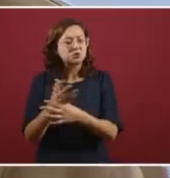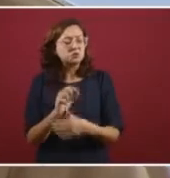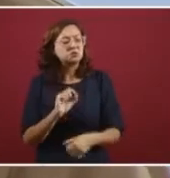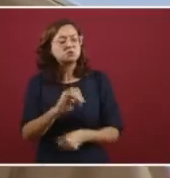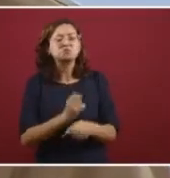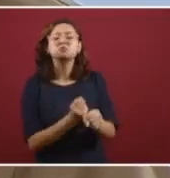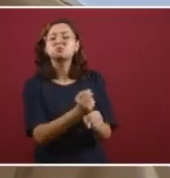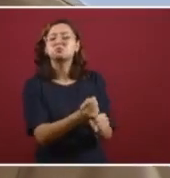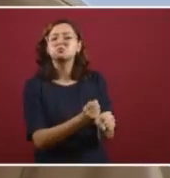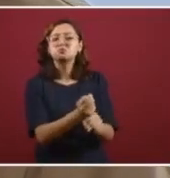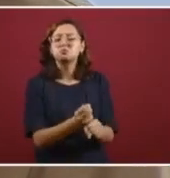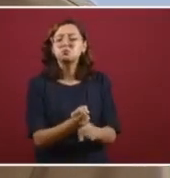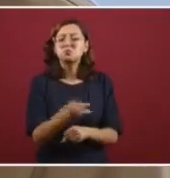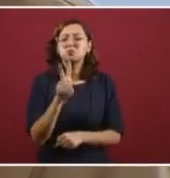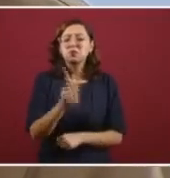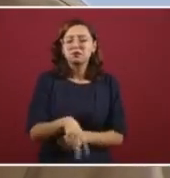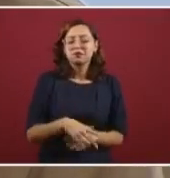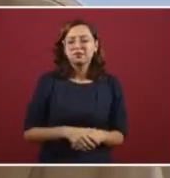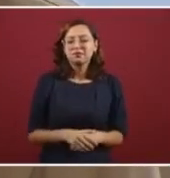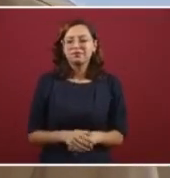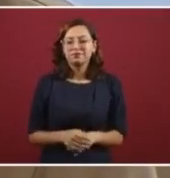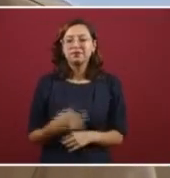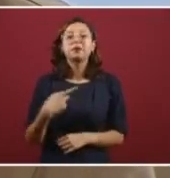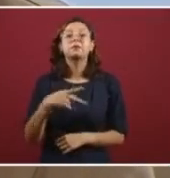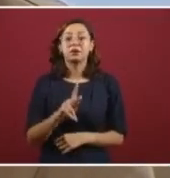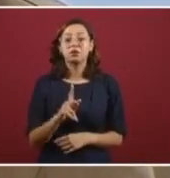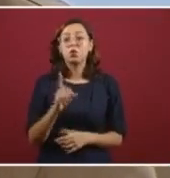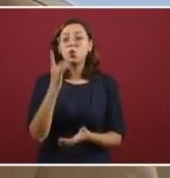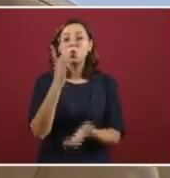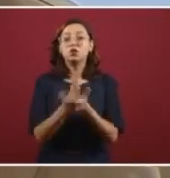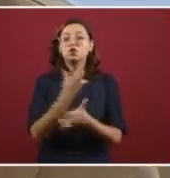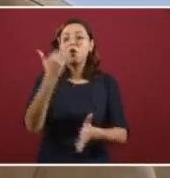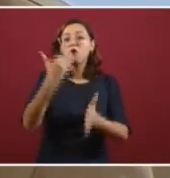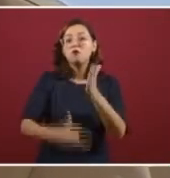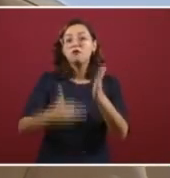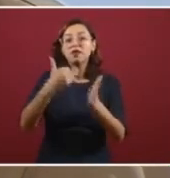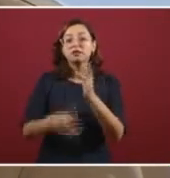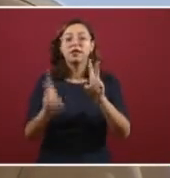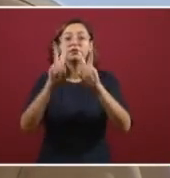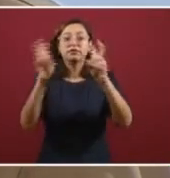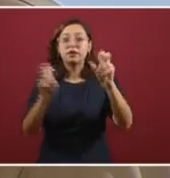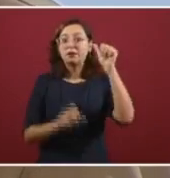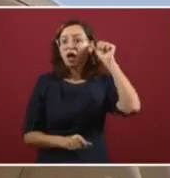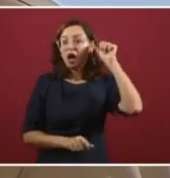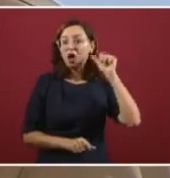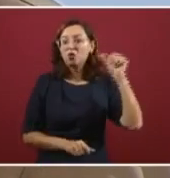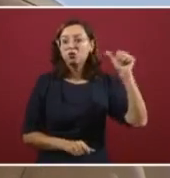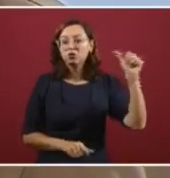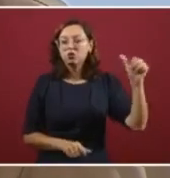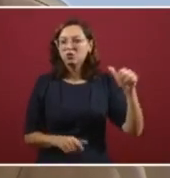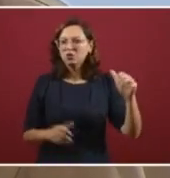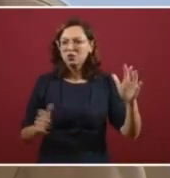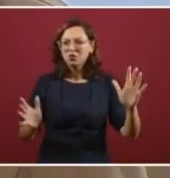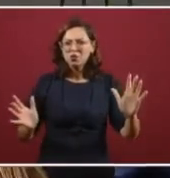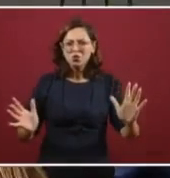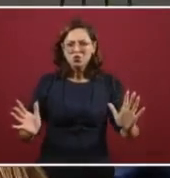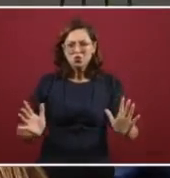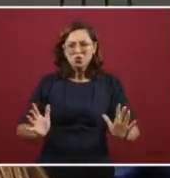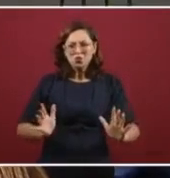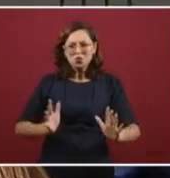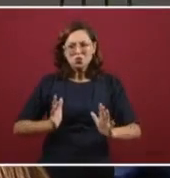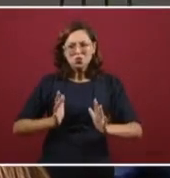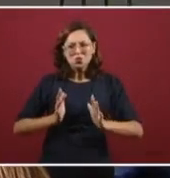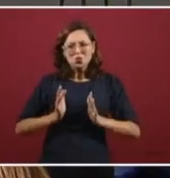50 personas que todavía están en proceso por estos hechos este es un precedente muy grave es un agente